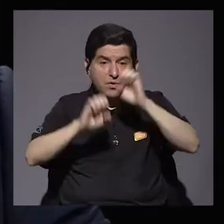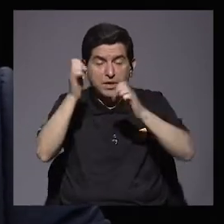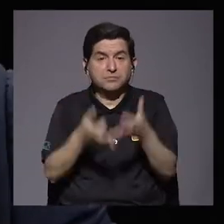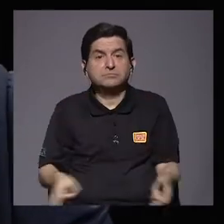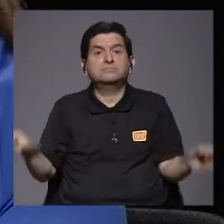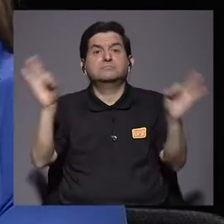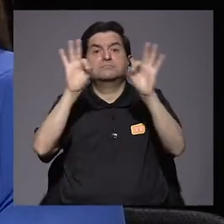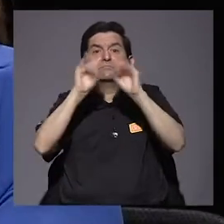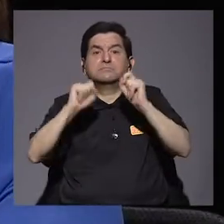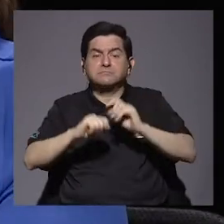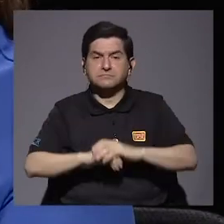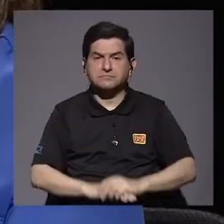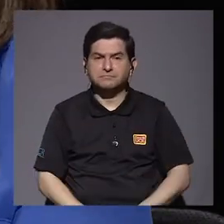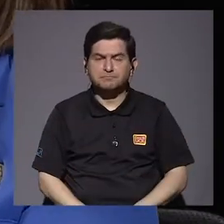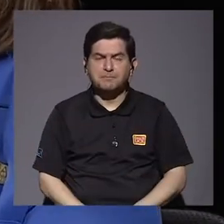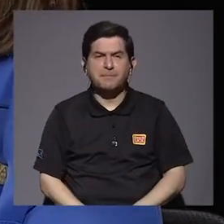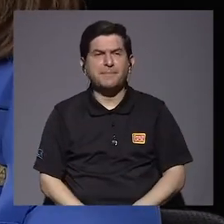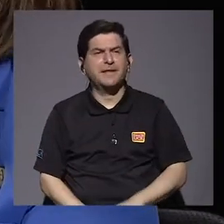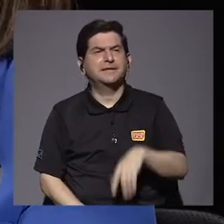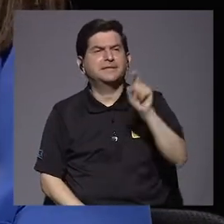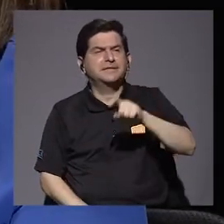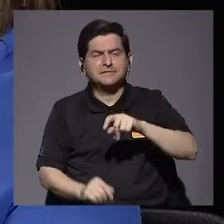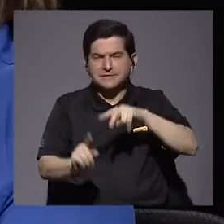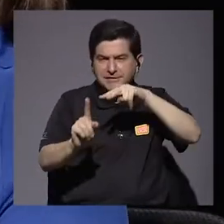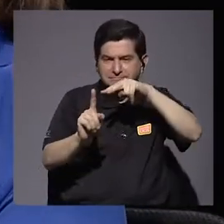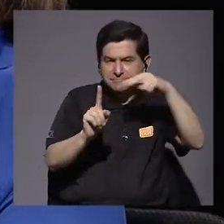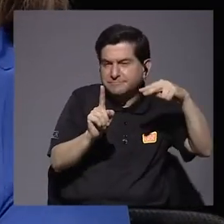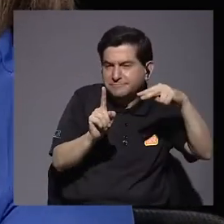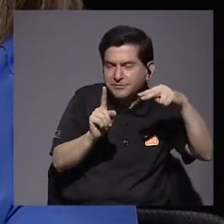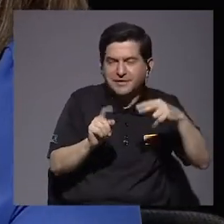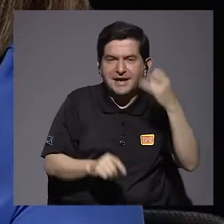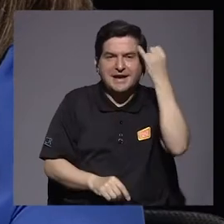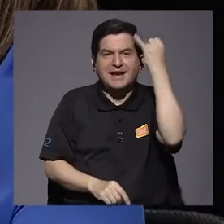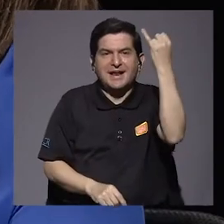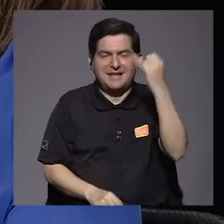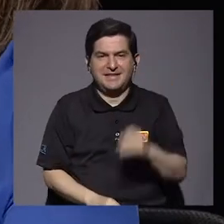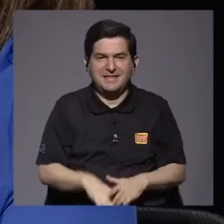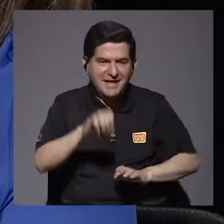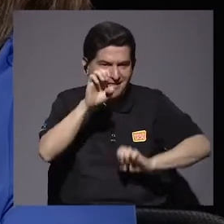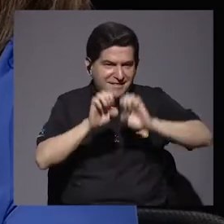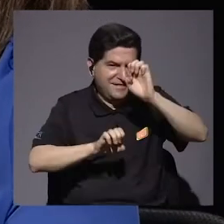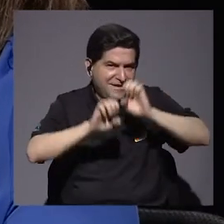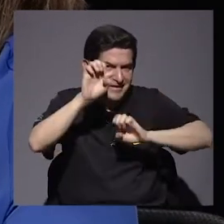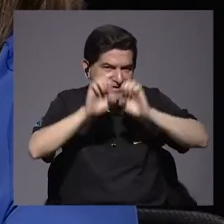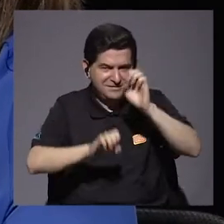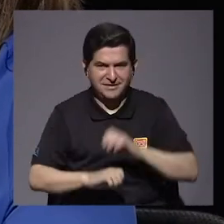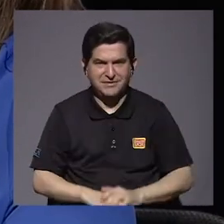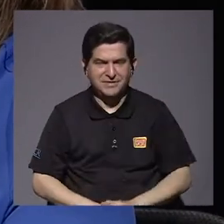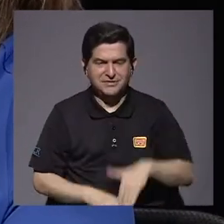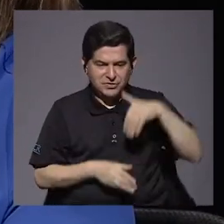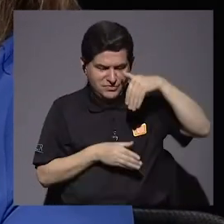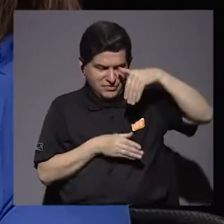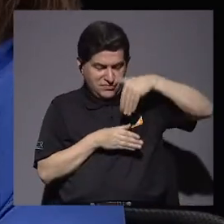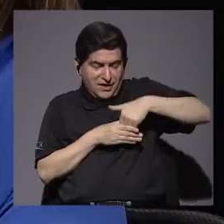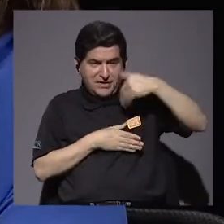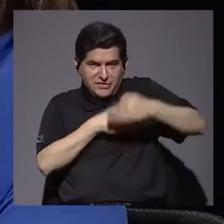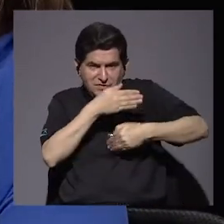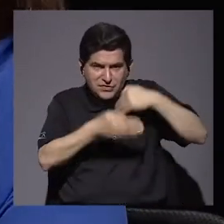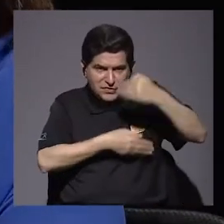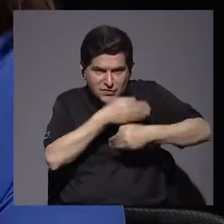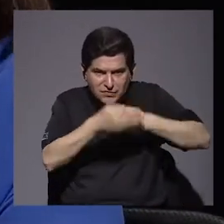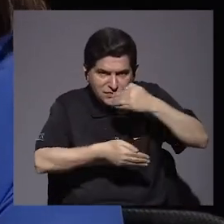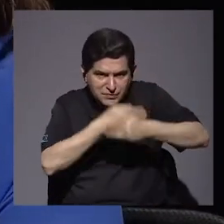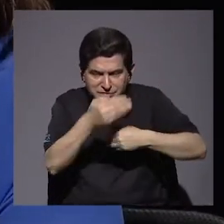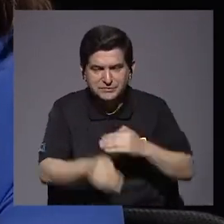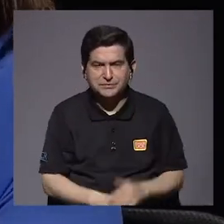prioritaria? Sí, bueno, tendríamos que enfocar el concepto del tema de la evaluación, digamos, a lo interno en los procesos